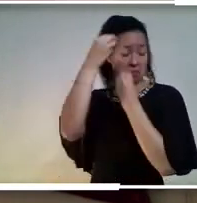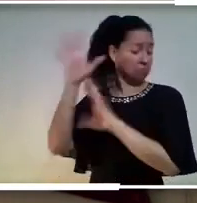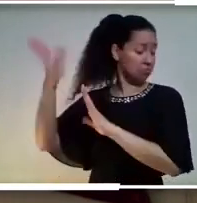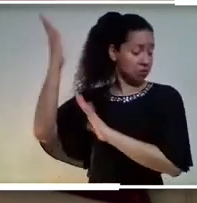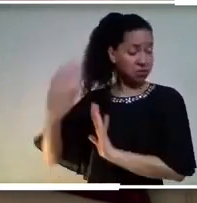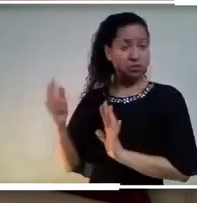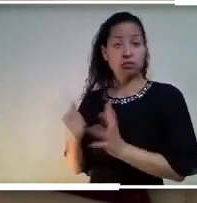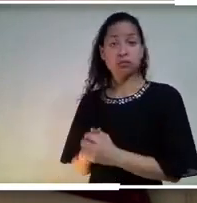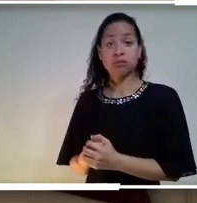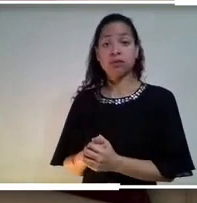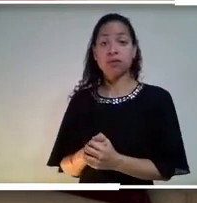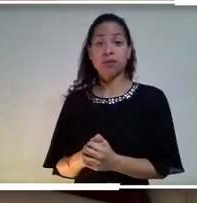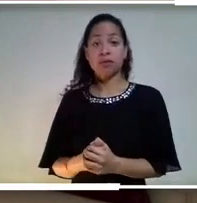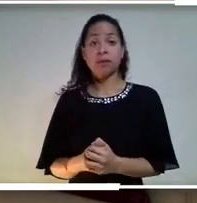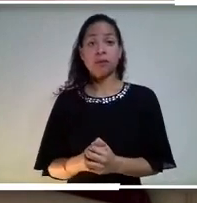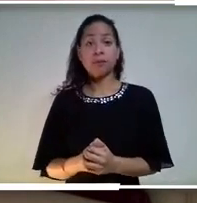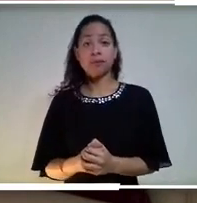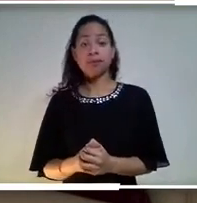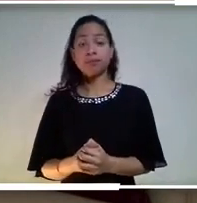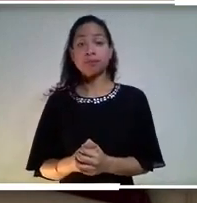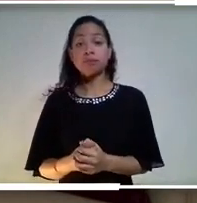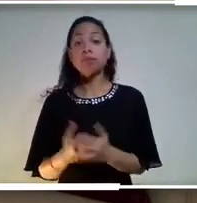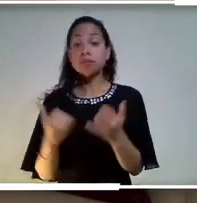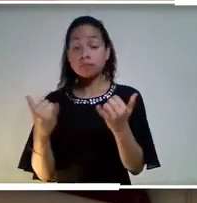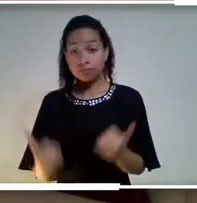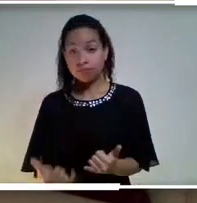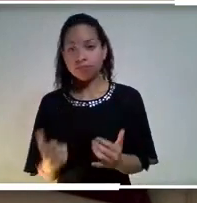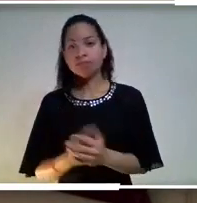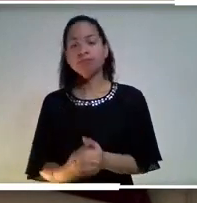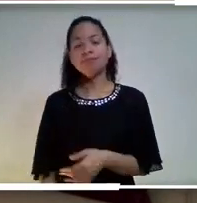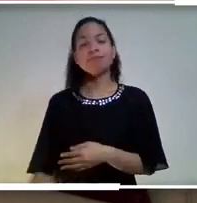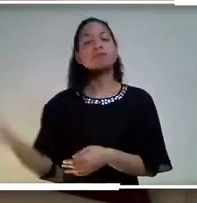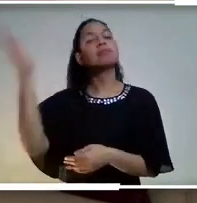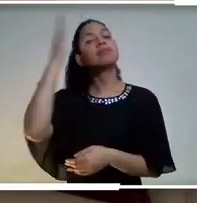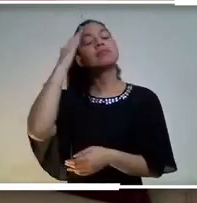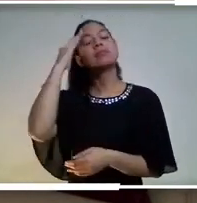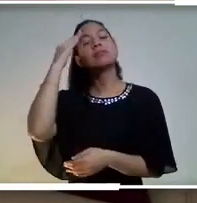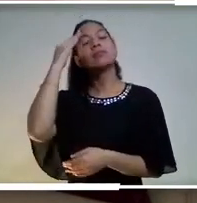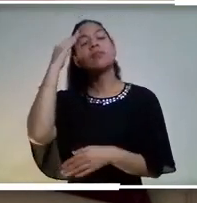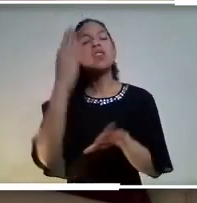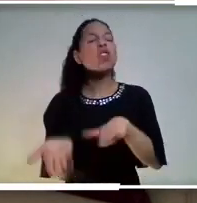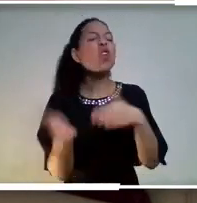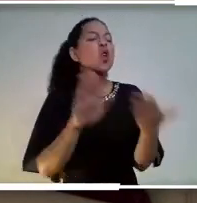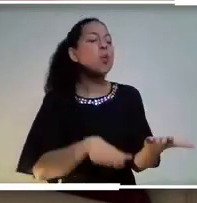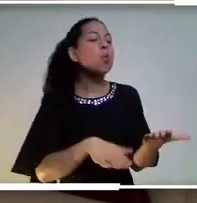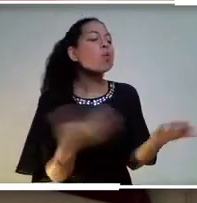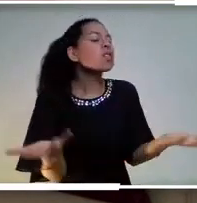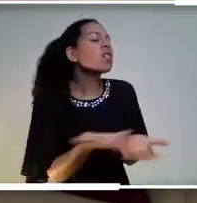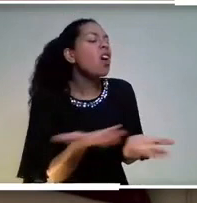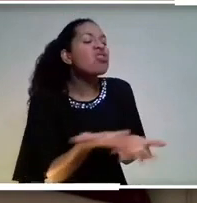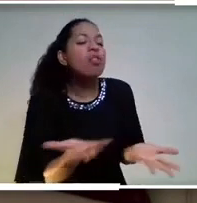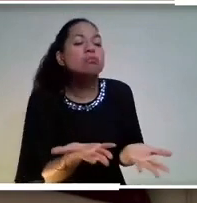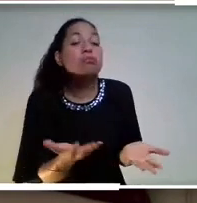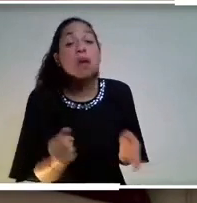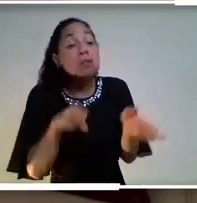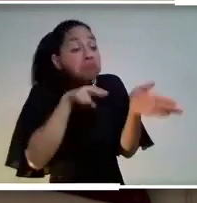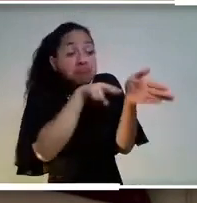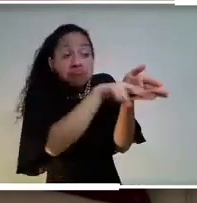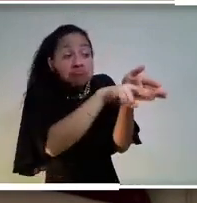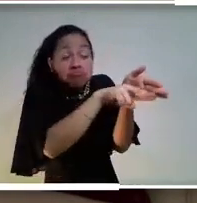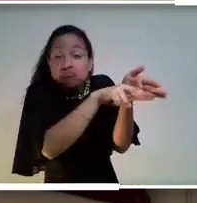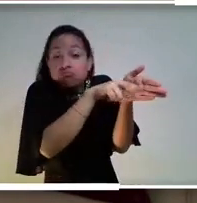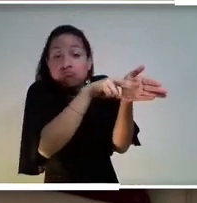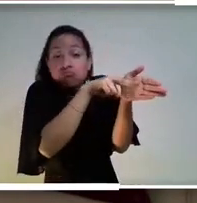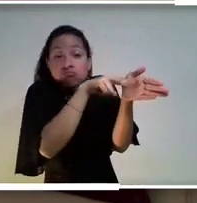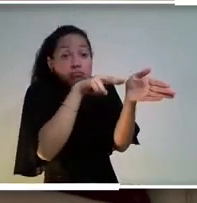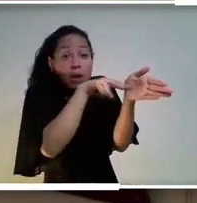a otra ahora nosotros sabemos dónde están nuestros amados muertos están en sus tumbas esperando que el dador